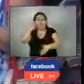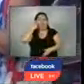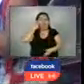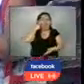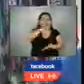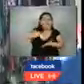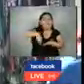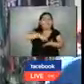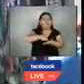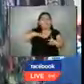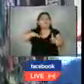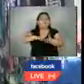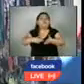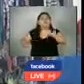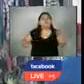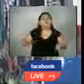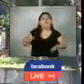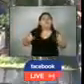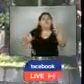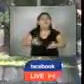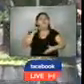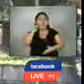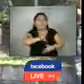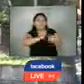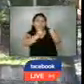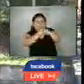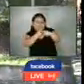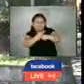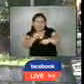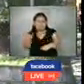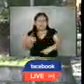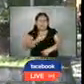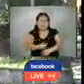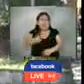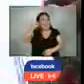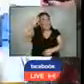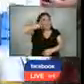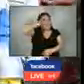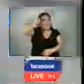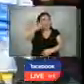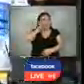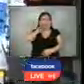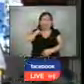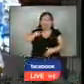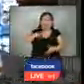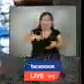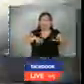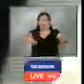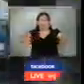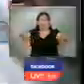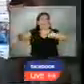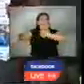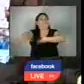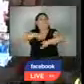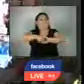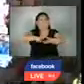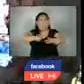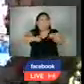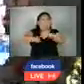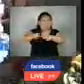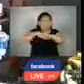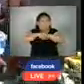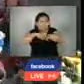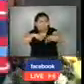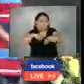son parte de los cambios y peticiones que realizan los transeúntes, quienes aseguran que es un caos. No solo vehicular,